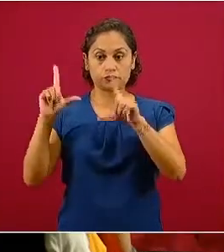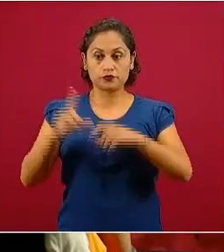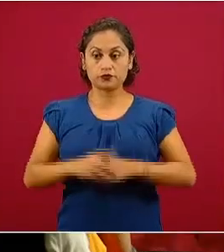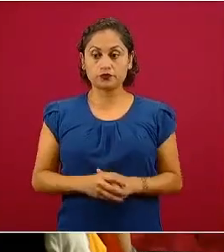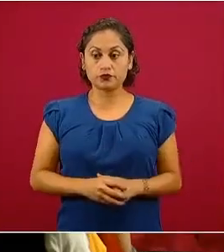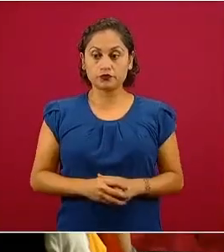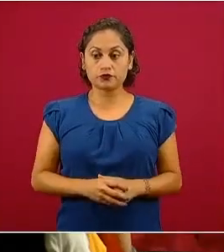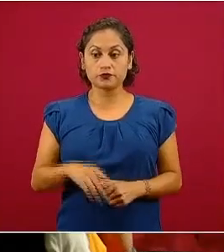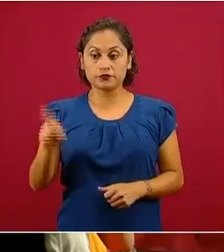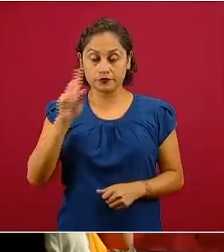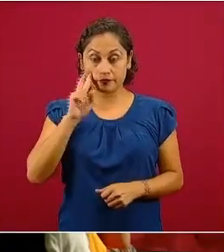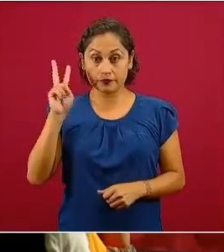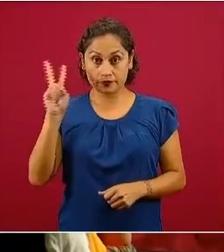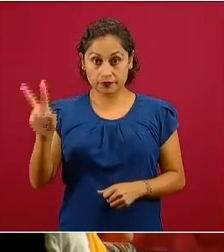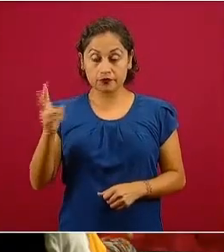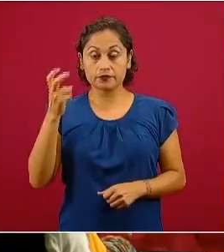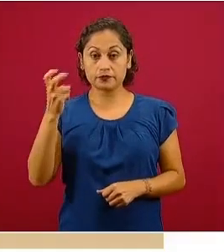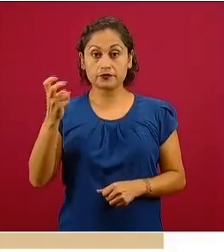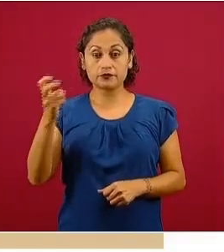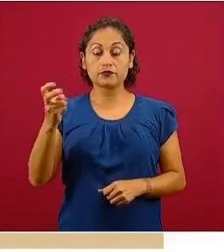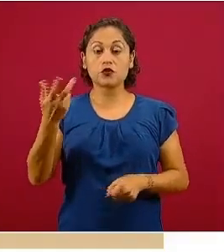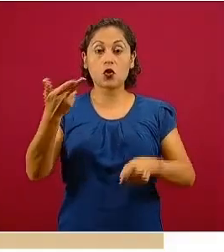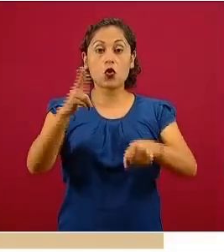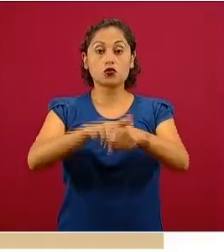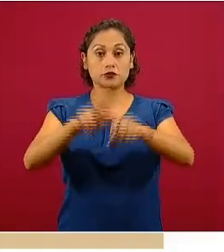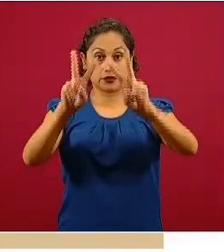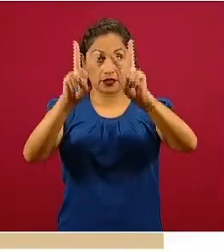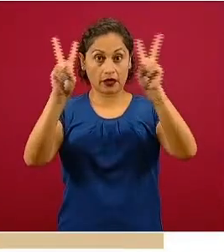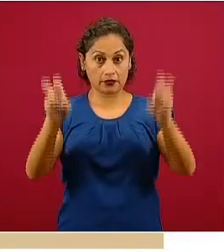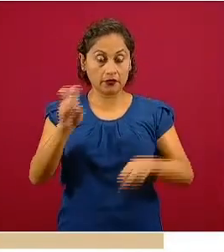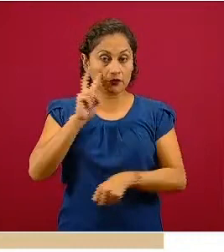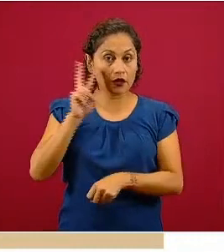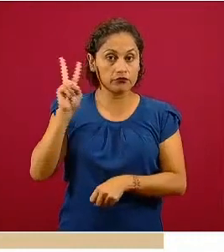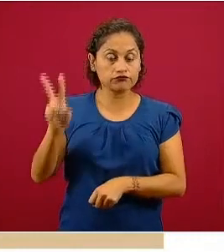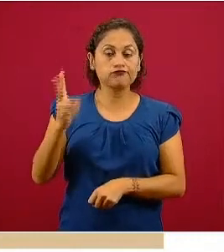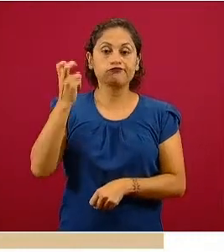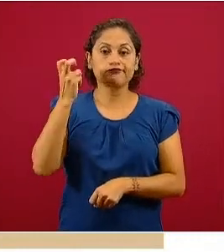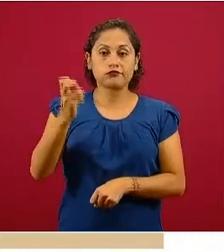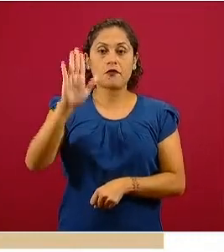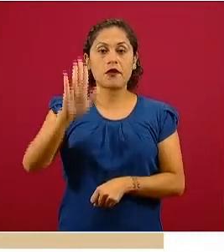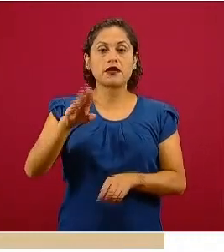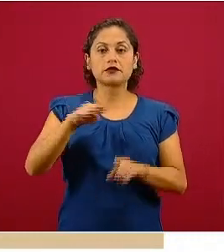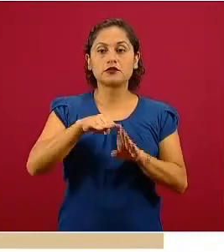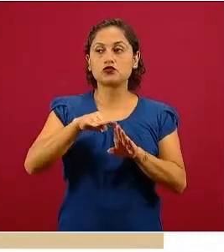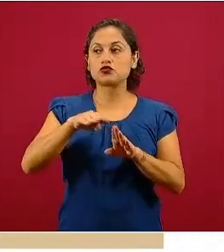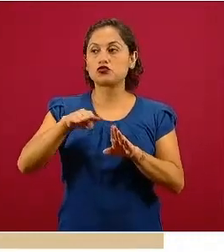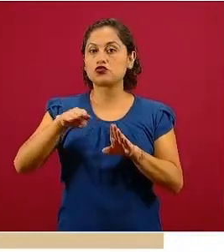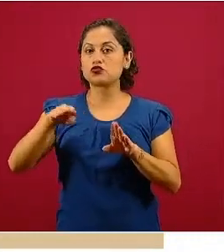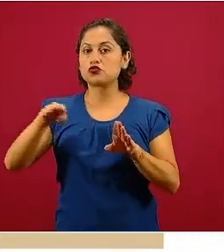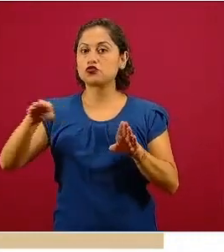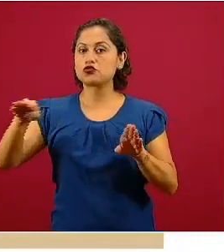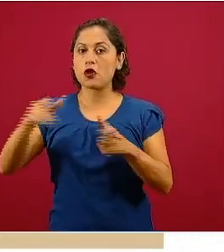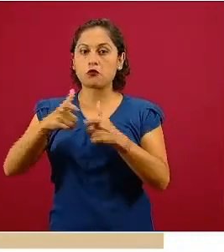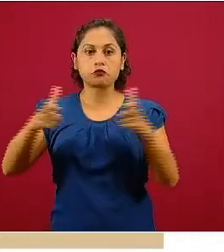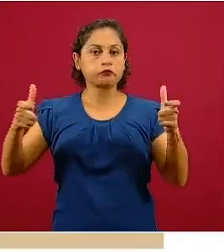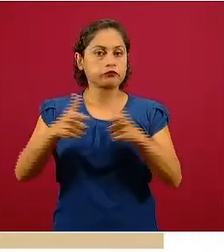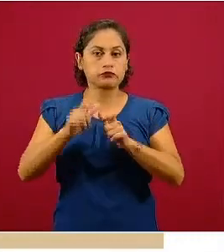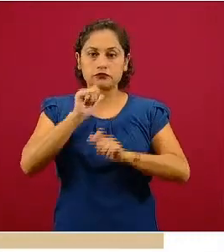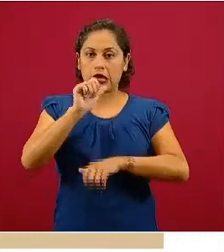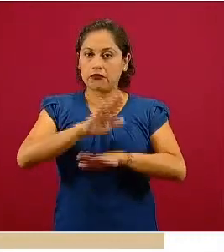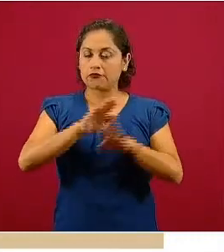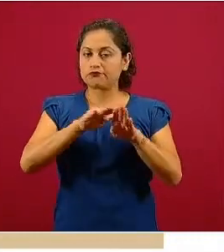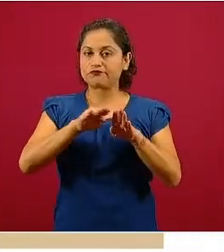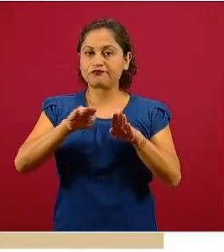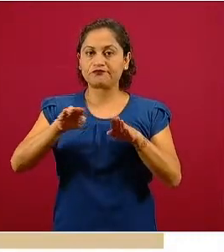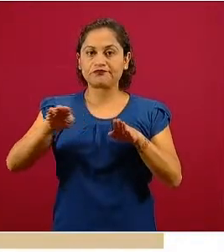y por lo tanto la tendencia un poco de la hospitalización. Parece que llegaron ya a una meseta larga que prácticamente se ha mantenido desde mediados